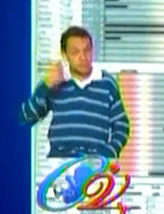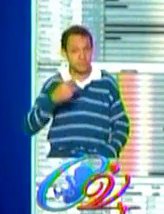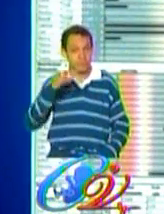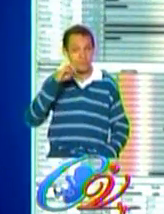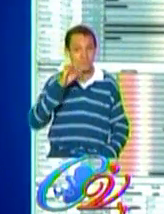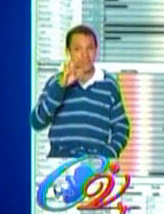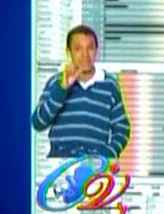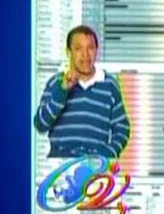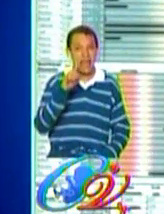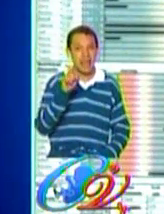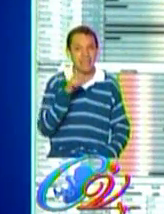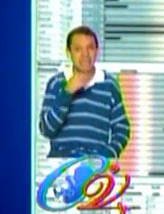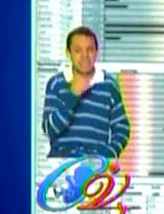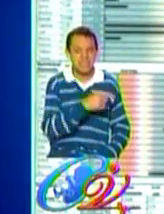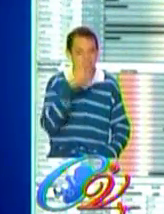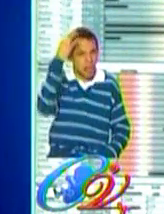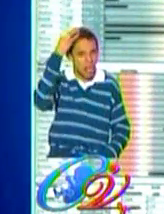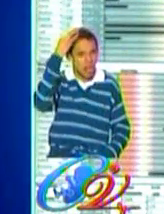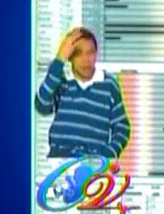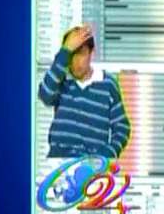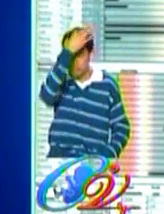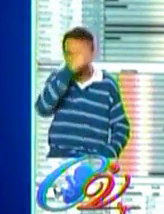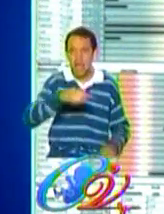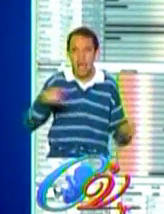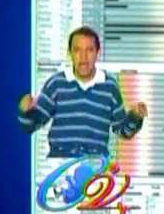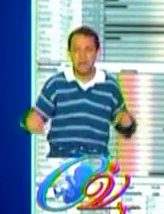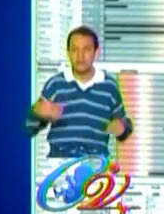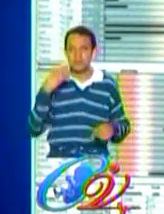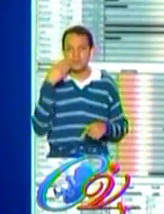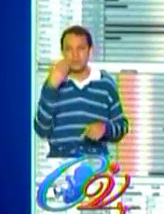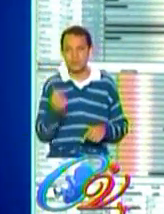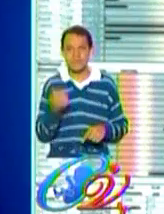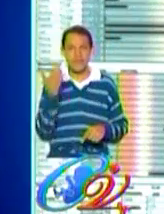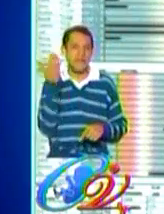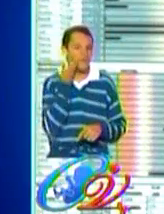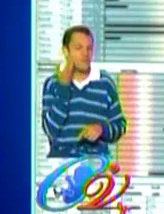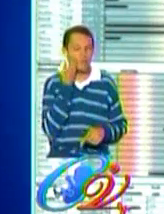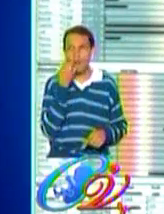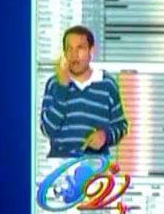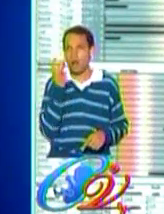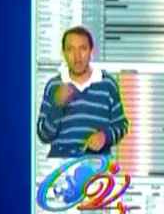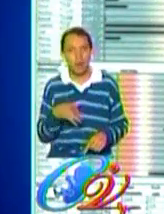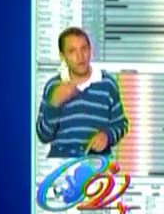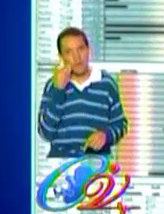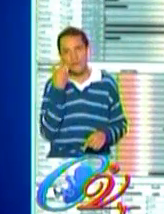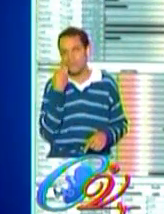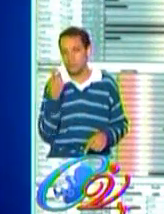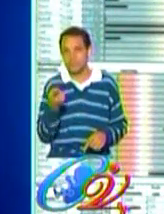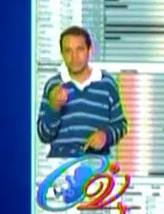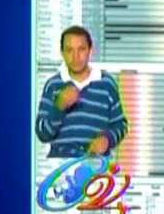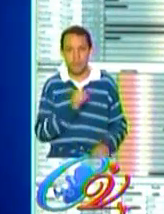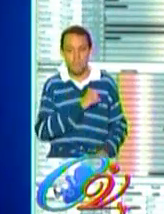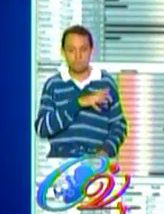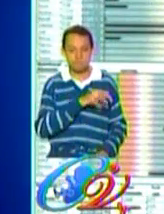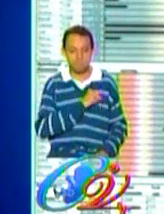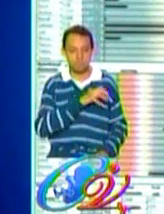el pelo. Nosotros tuvimos una paciente intoxicada con talio. Ella trabajaba en una unidad de cardio donde hacían test de